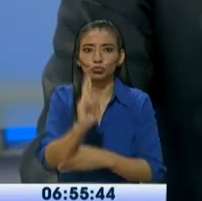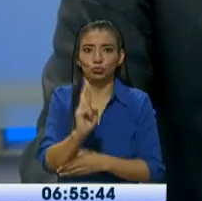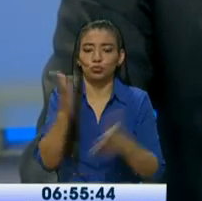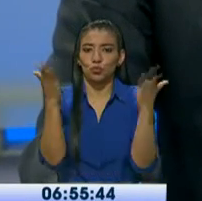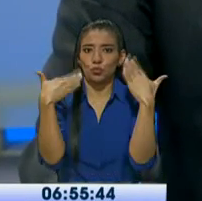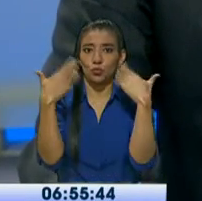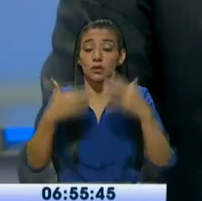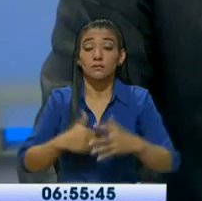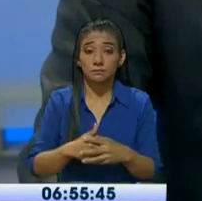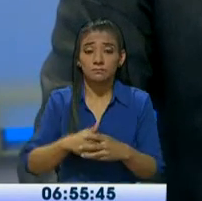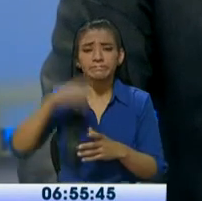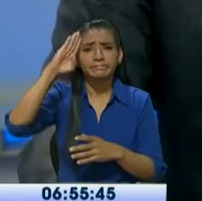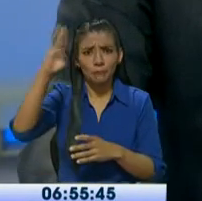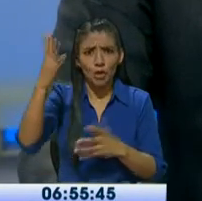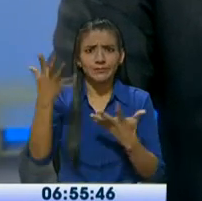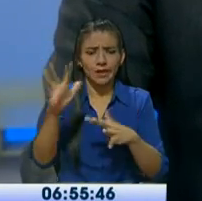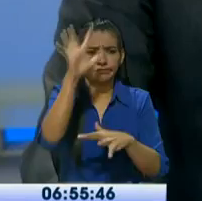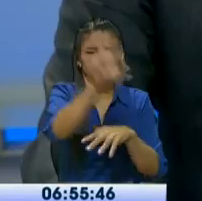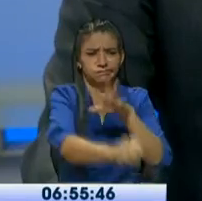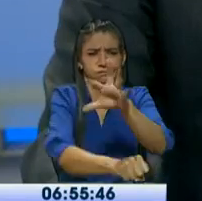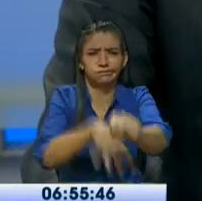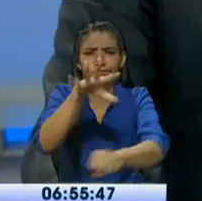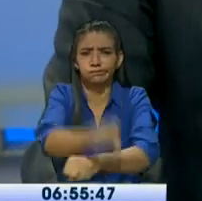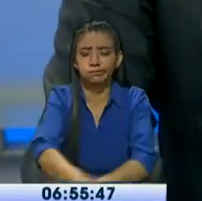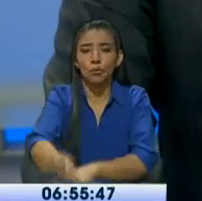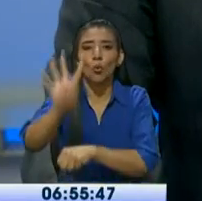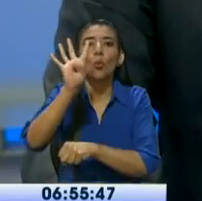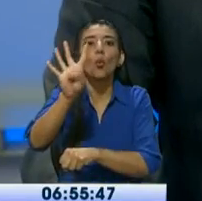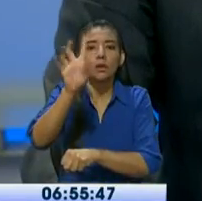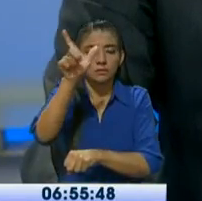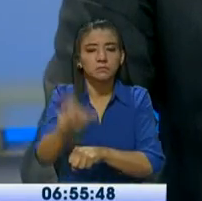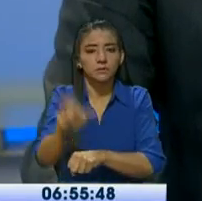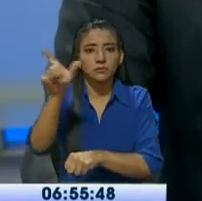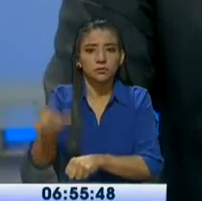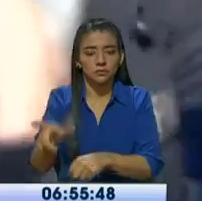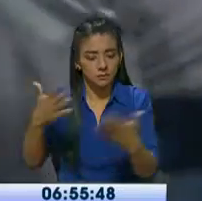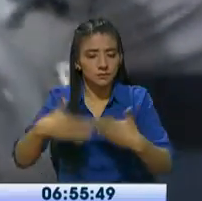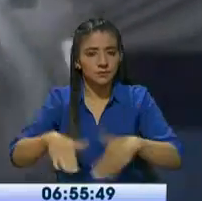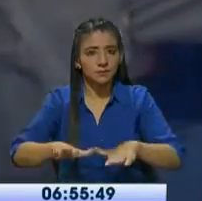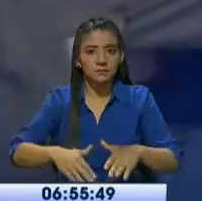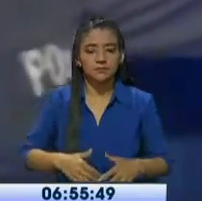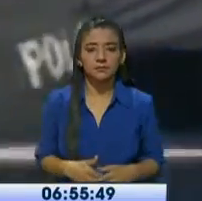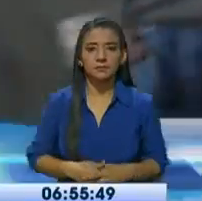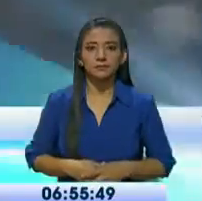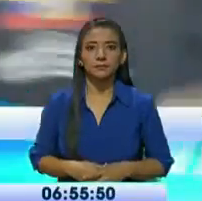Guayaquil. La policía detuvo a 4 presuntos implicados en este robo.